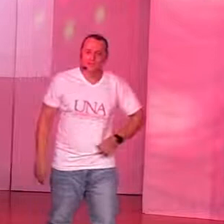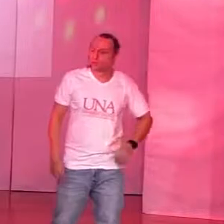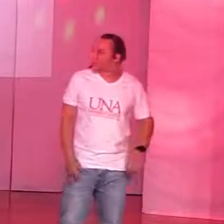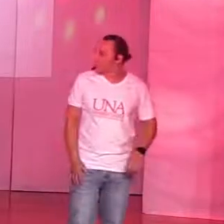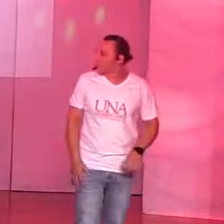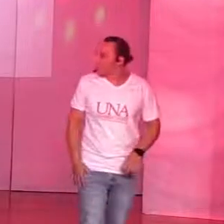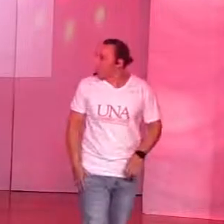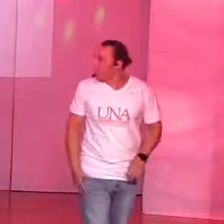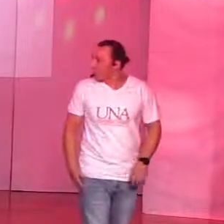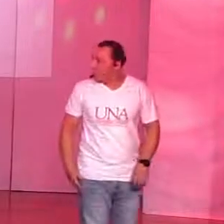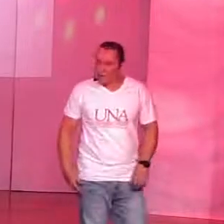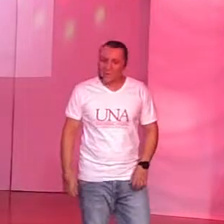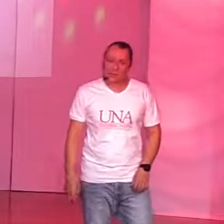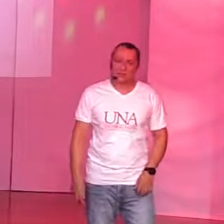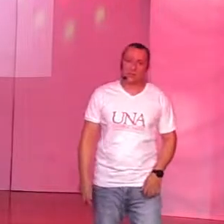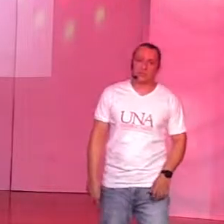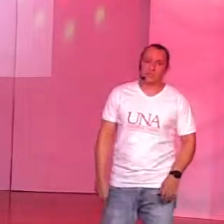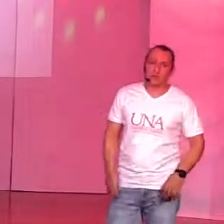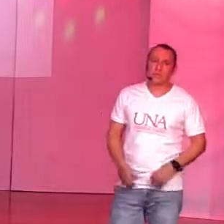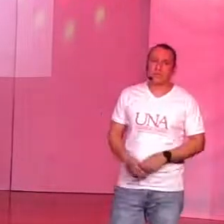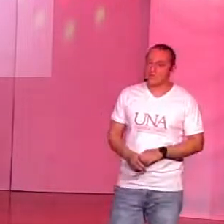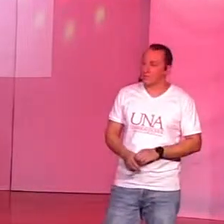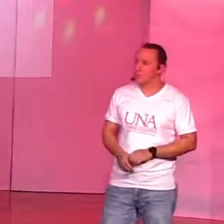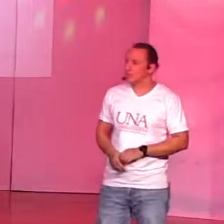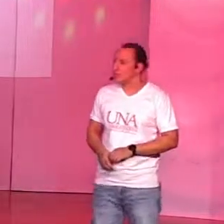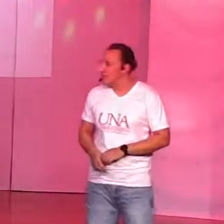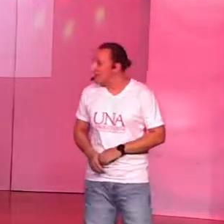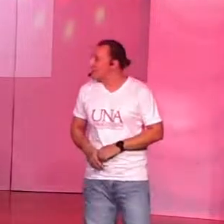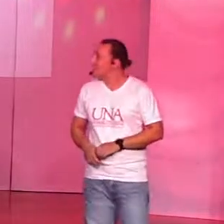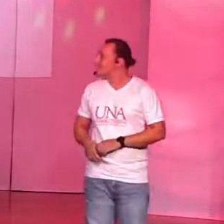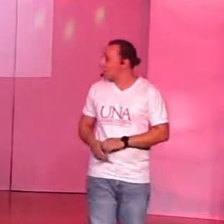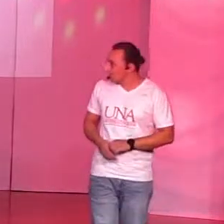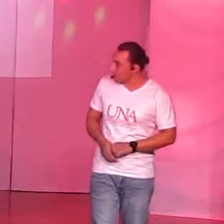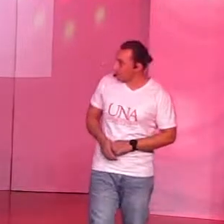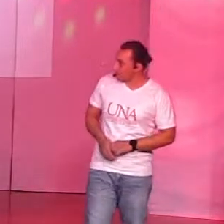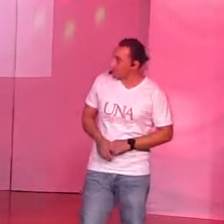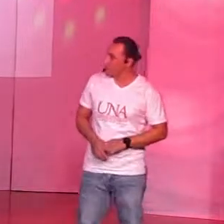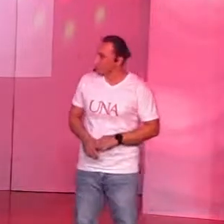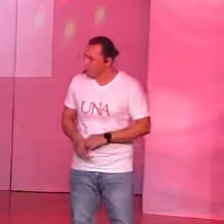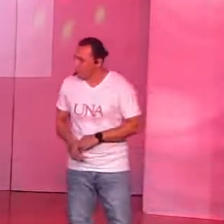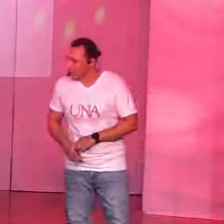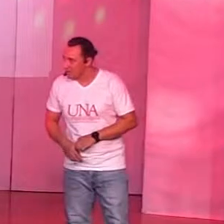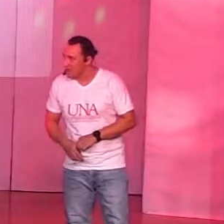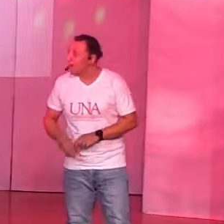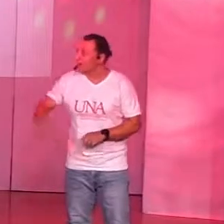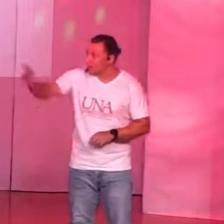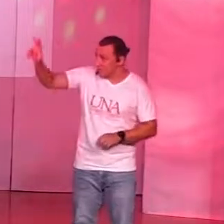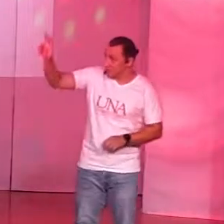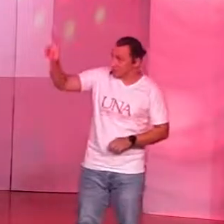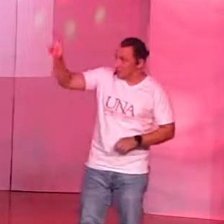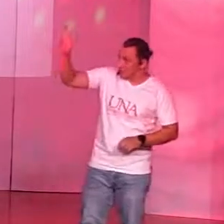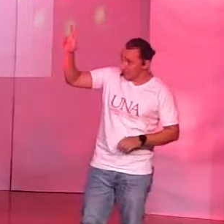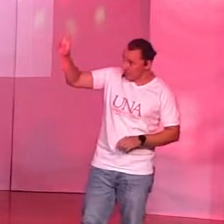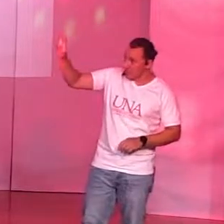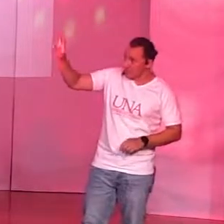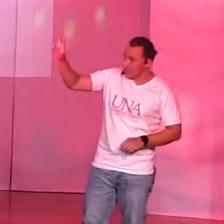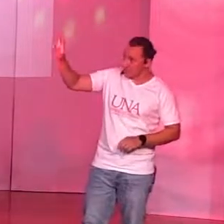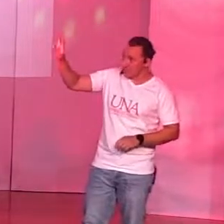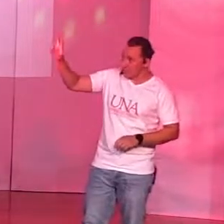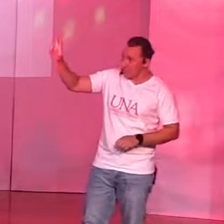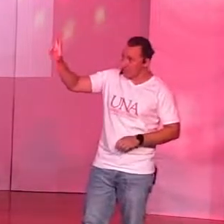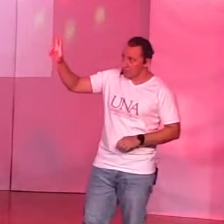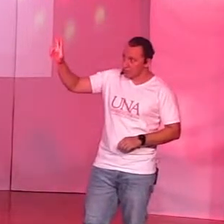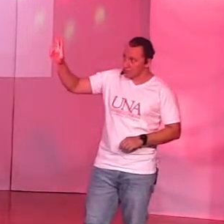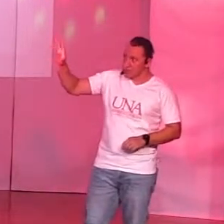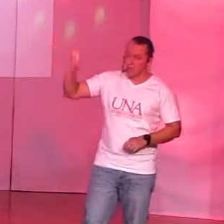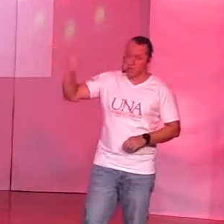Sí. Buenísimo, excelente, amigo. Buenísima la información del Departamento de Salud, ¿verdad? De Salud. Excelente. Ya llevamos tres